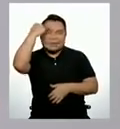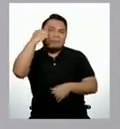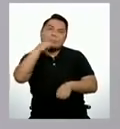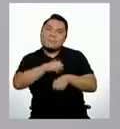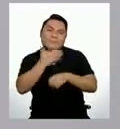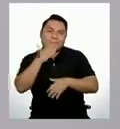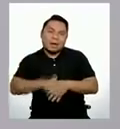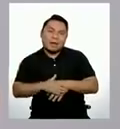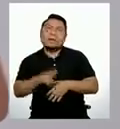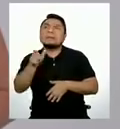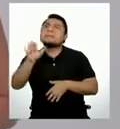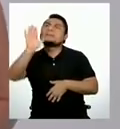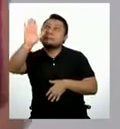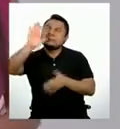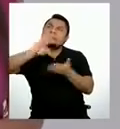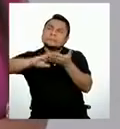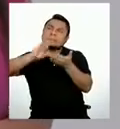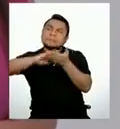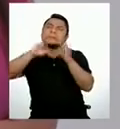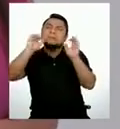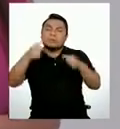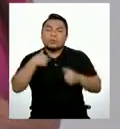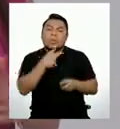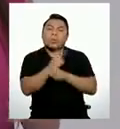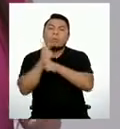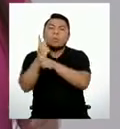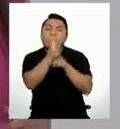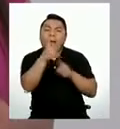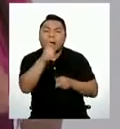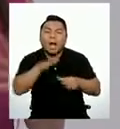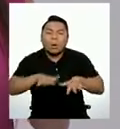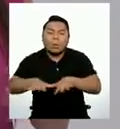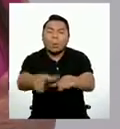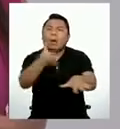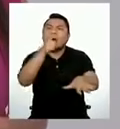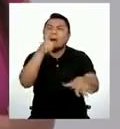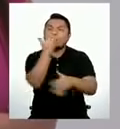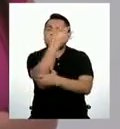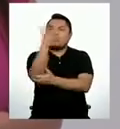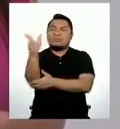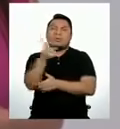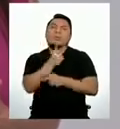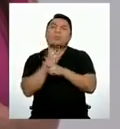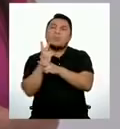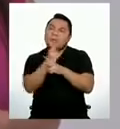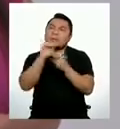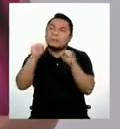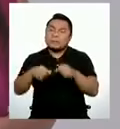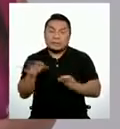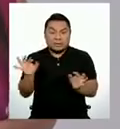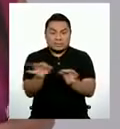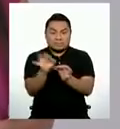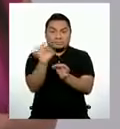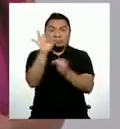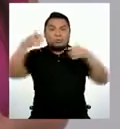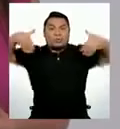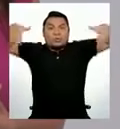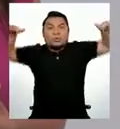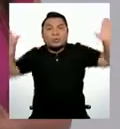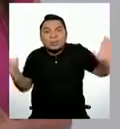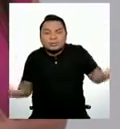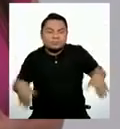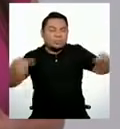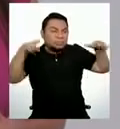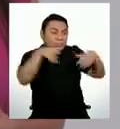Enseñaremos también a cuidar estas aguas y los árboles de alrededor. El espíritu complacido